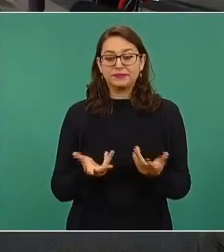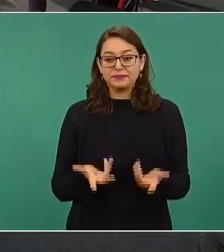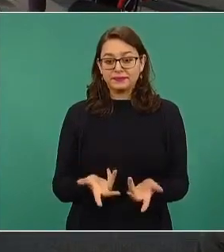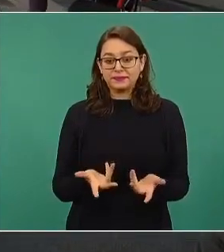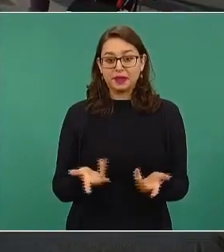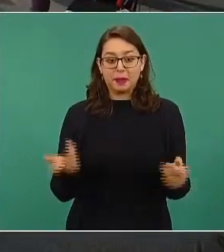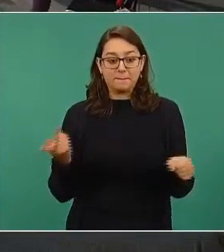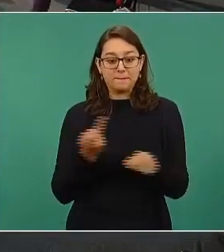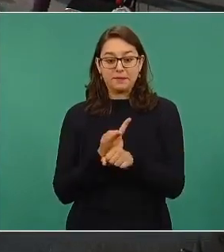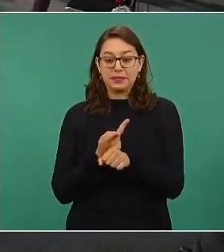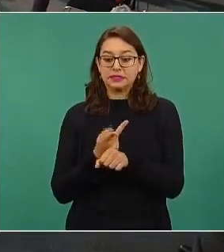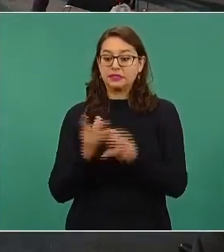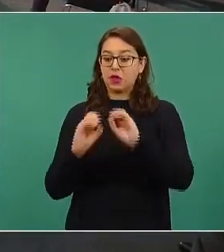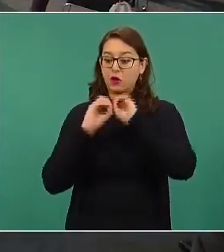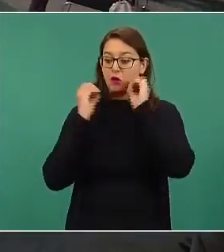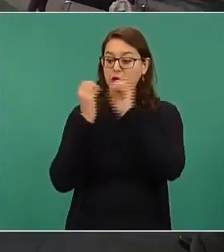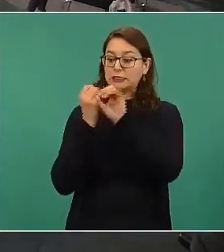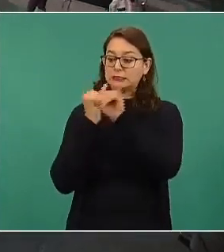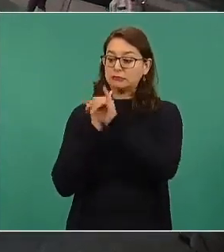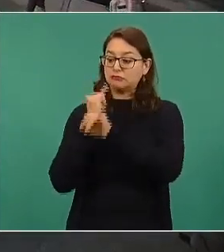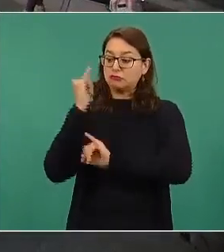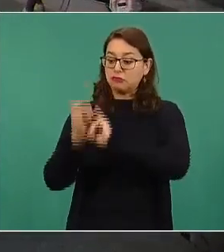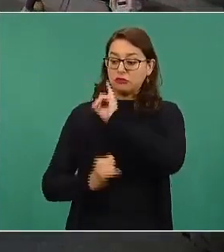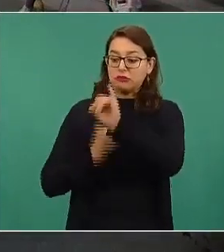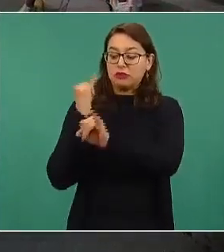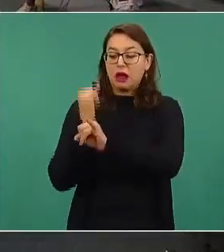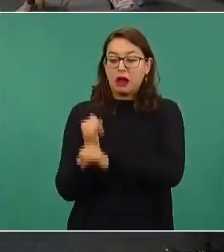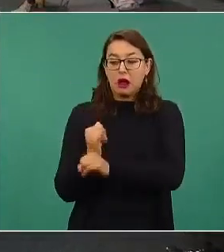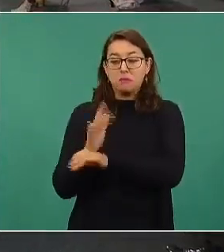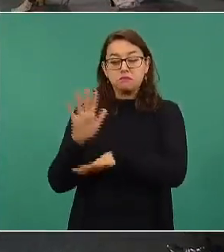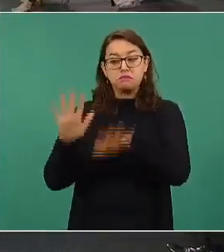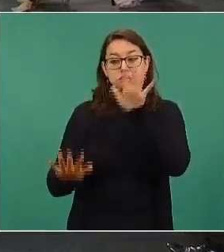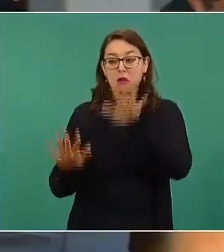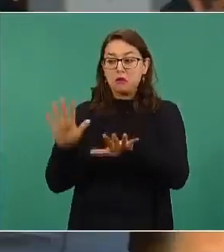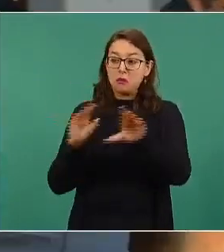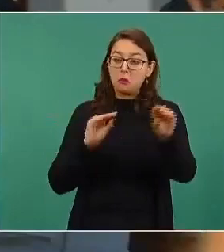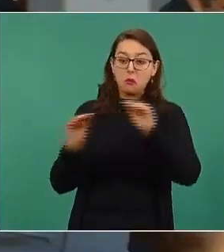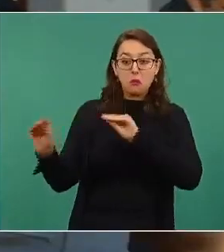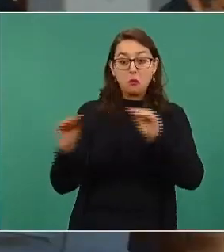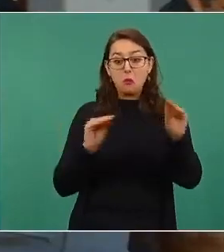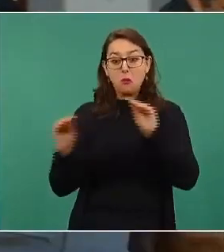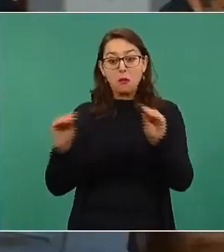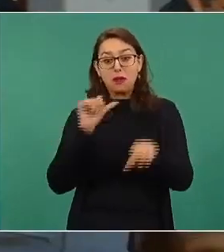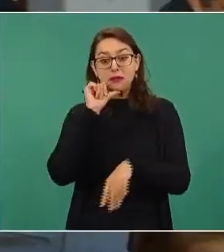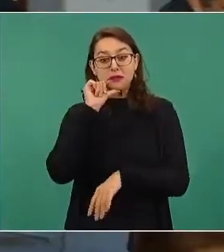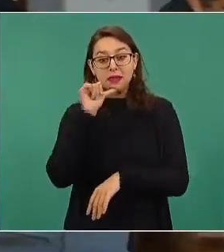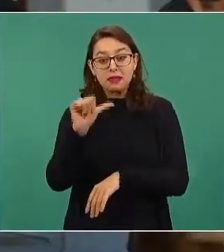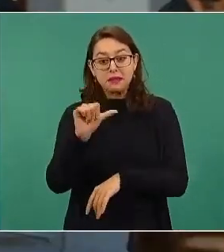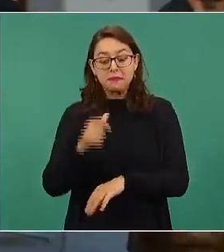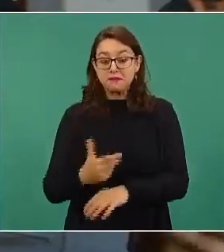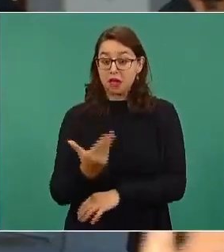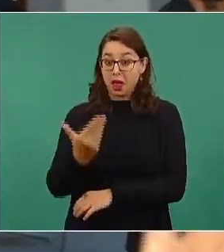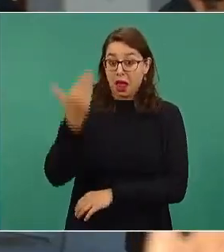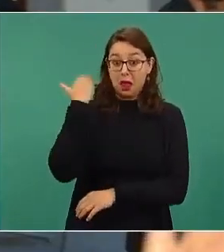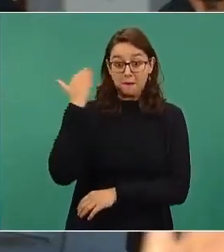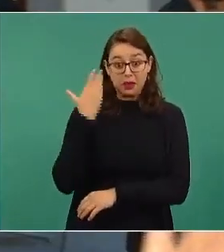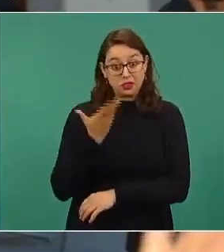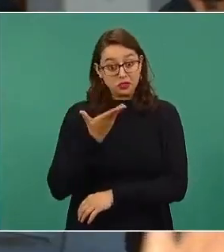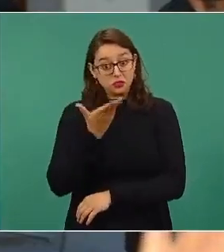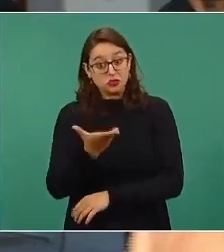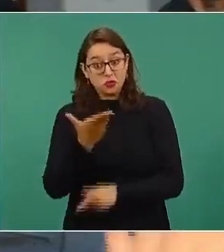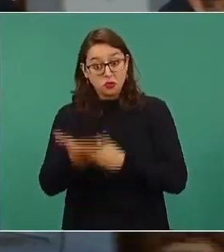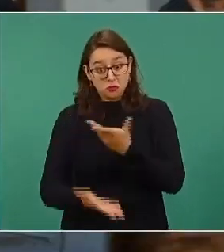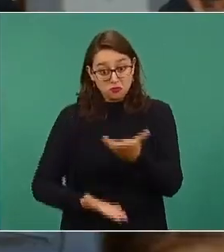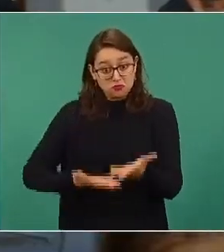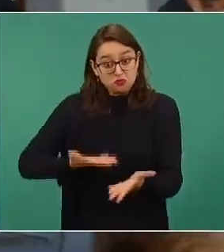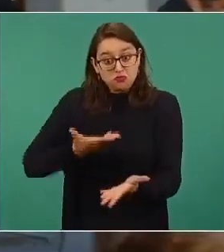los organismos internacionales, fue la intervención suya en el Consejo de Seguridad de la ONU proponiendo este